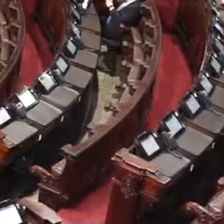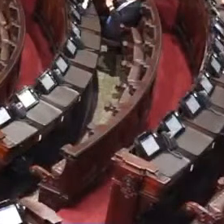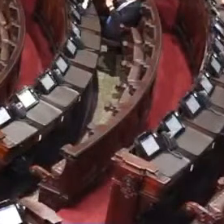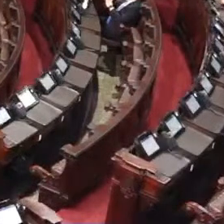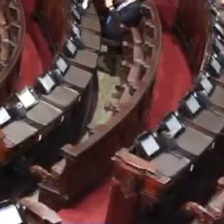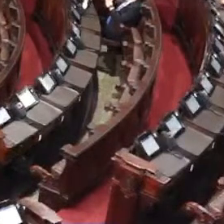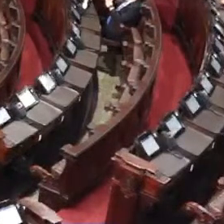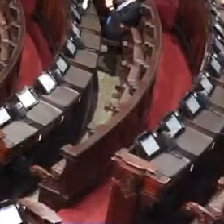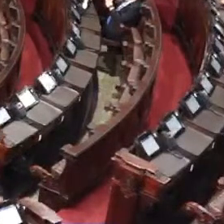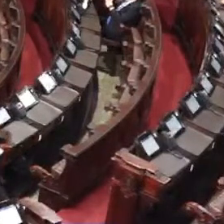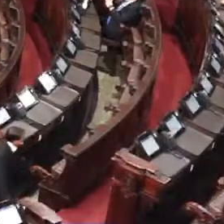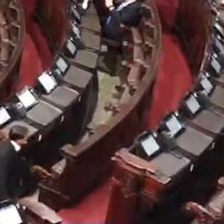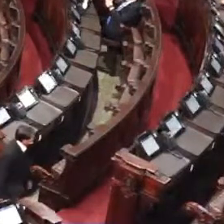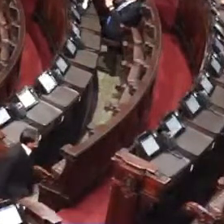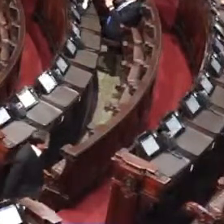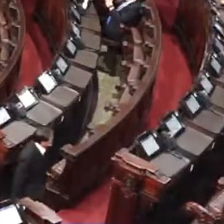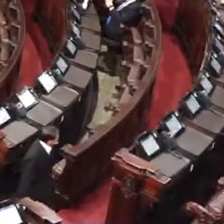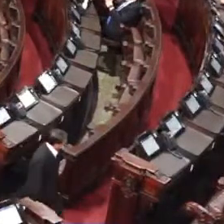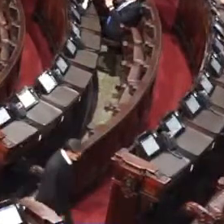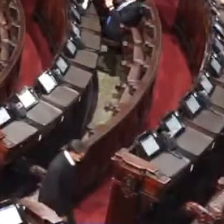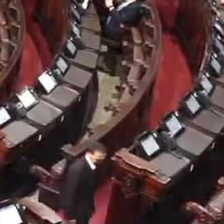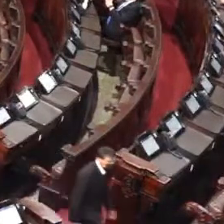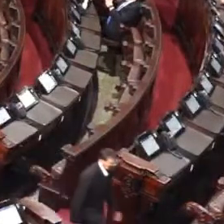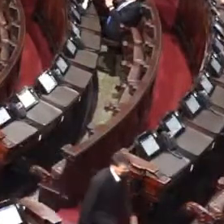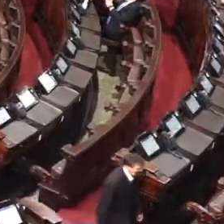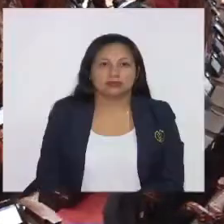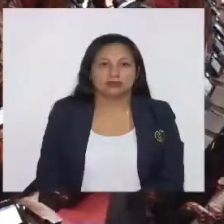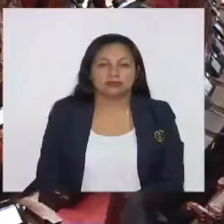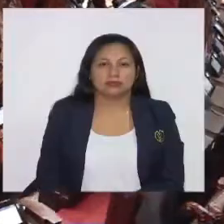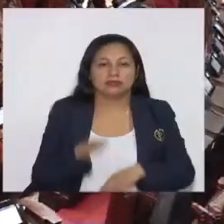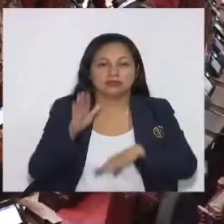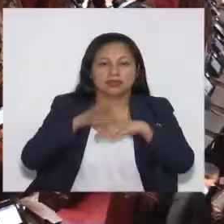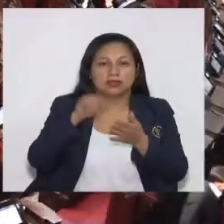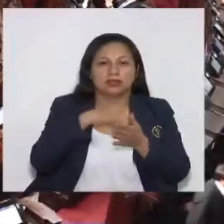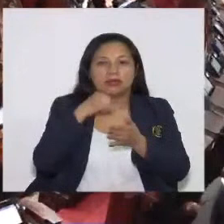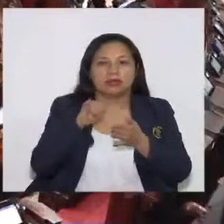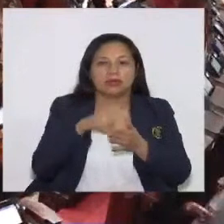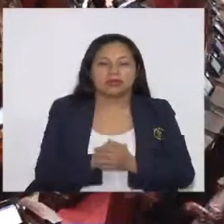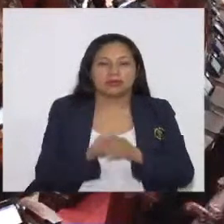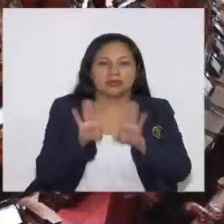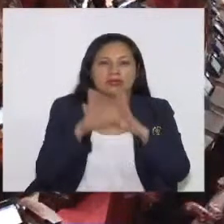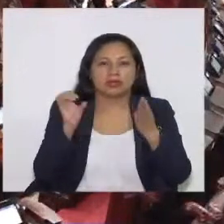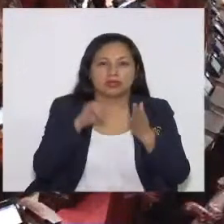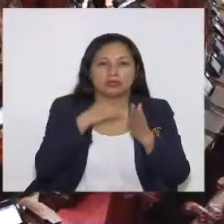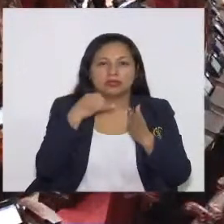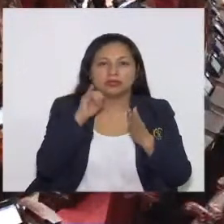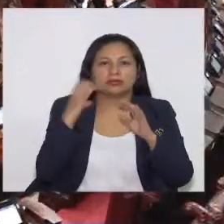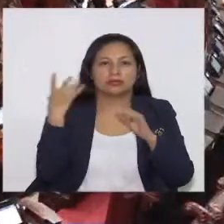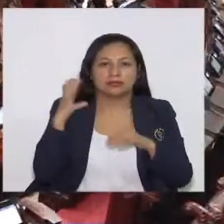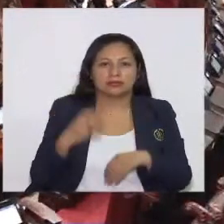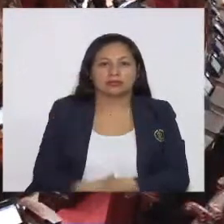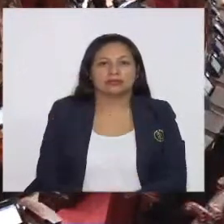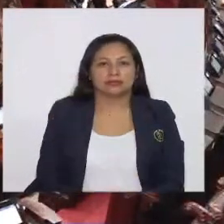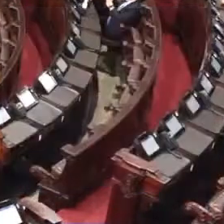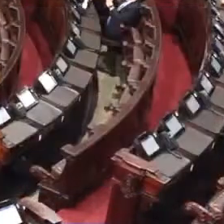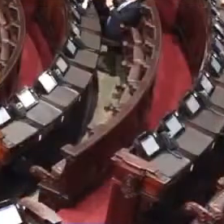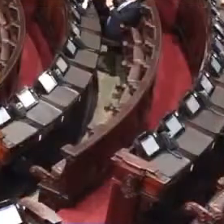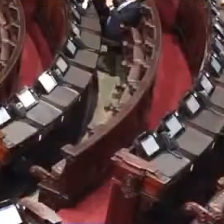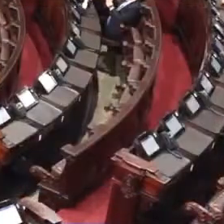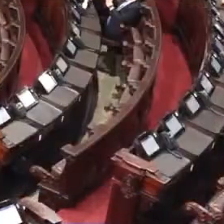No habiendo discusión, se entrará a votar. Se realiza llamado a votación. Se abre a votación.